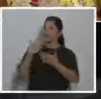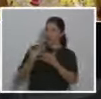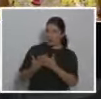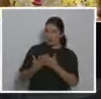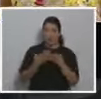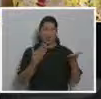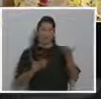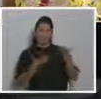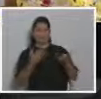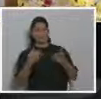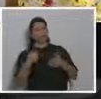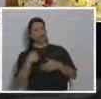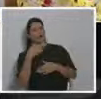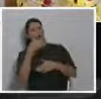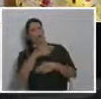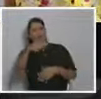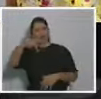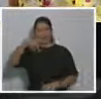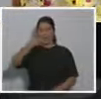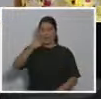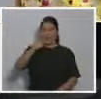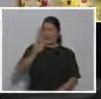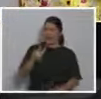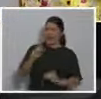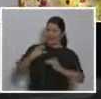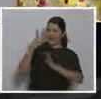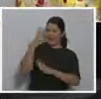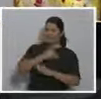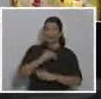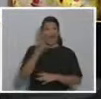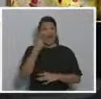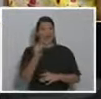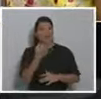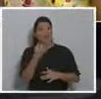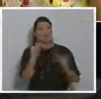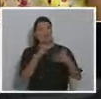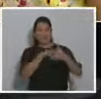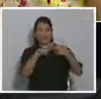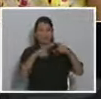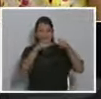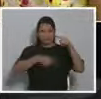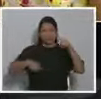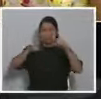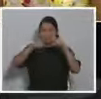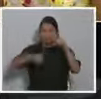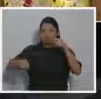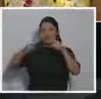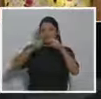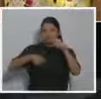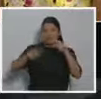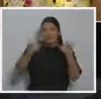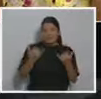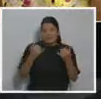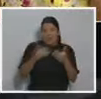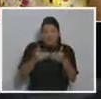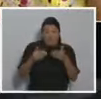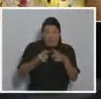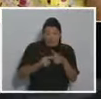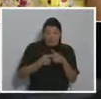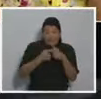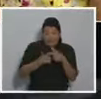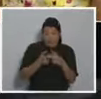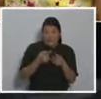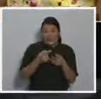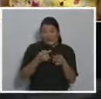Es capaz de que paso por Pital ahí. Ah, muy bien. Vamos a ver qué dice. Ya dio las tres vueltas. En este momento se empieza a detener. Yo quisiera que el gran